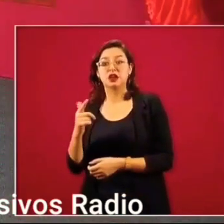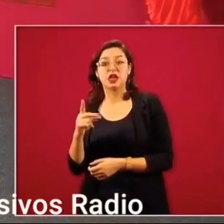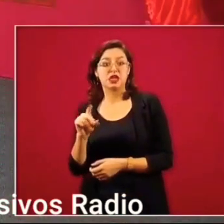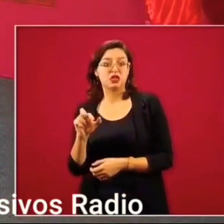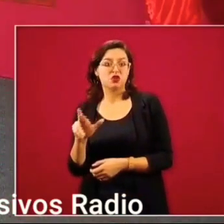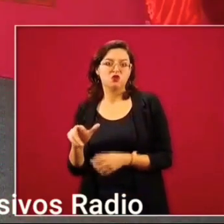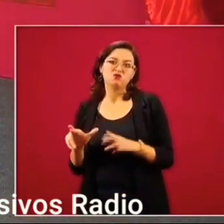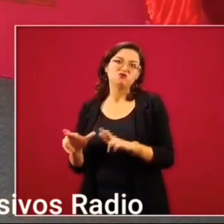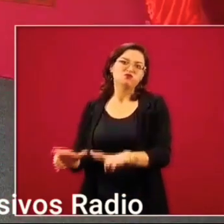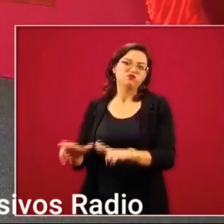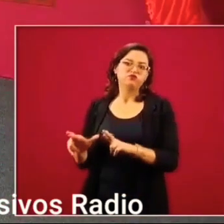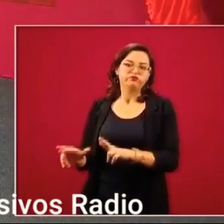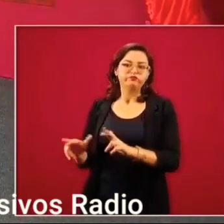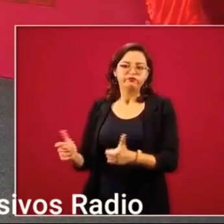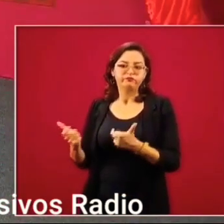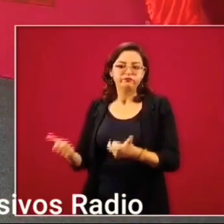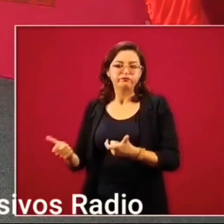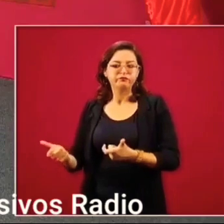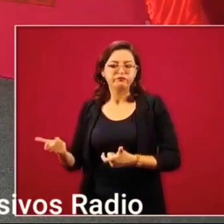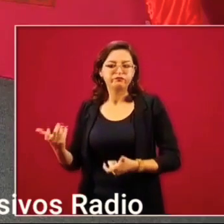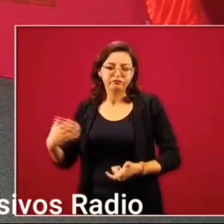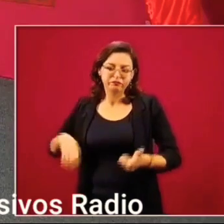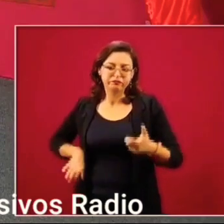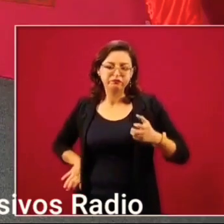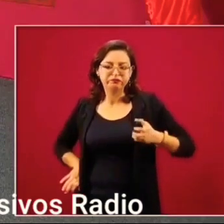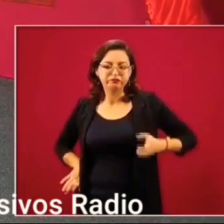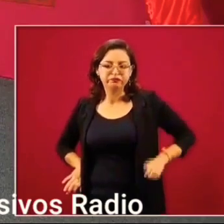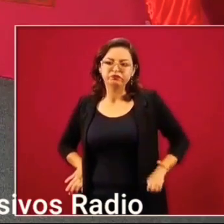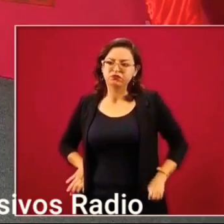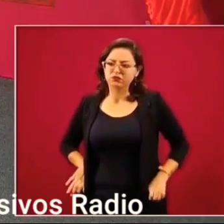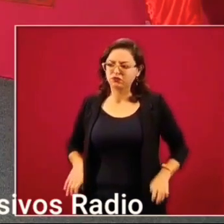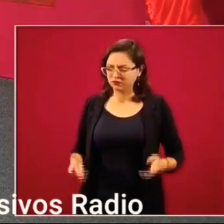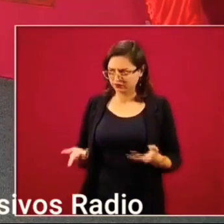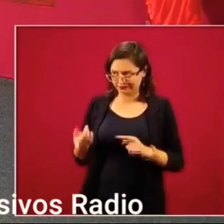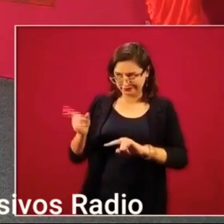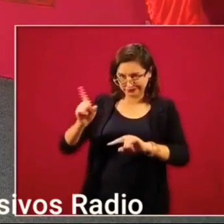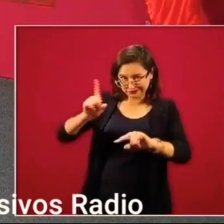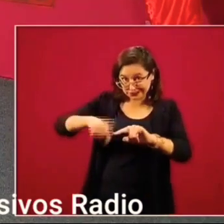pero allí se pueden lograr ahorros.